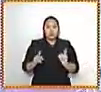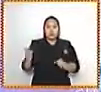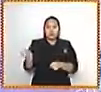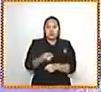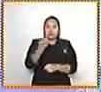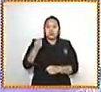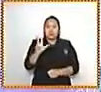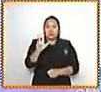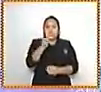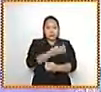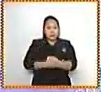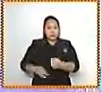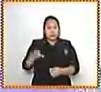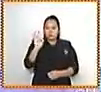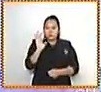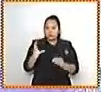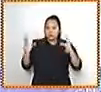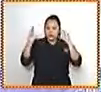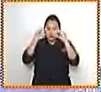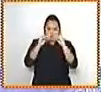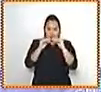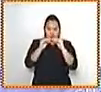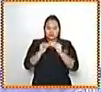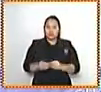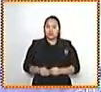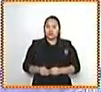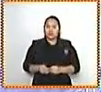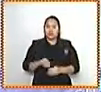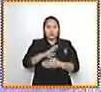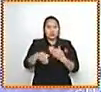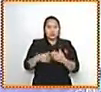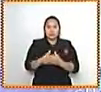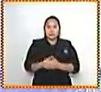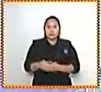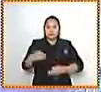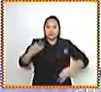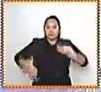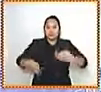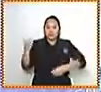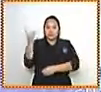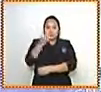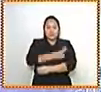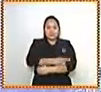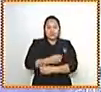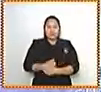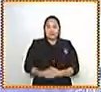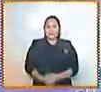son a las 3 de la tarde y nuevamente a las 9 de la noche. Tengan todos un feliz día.